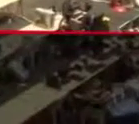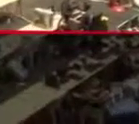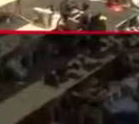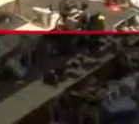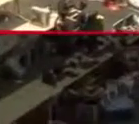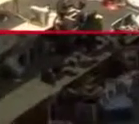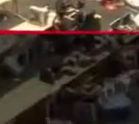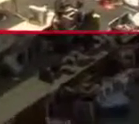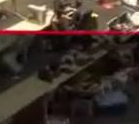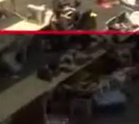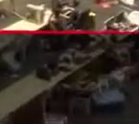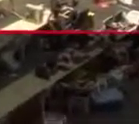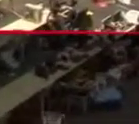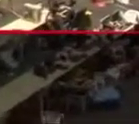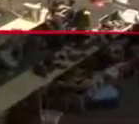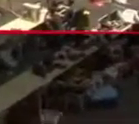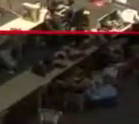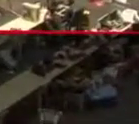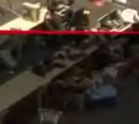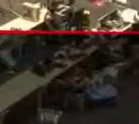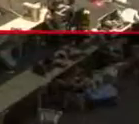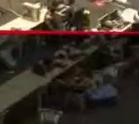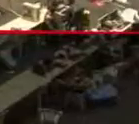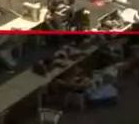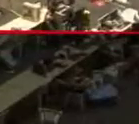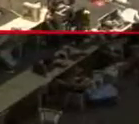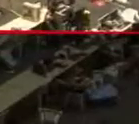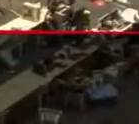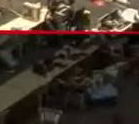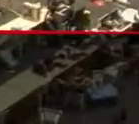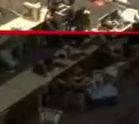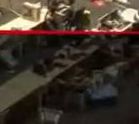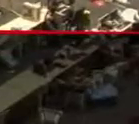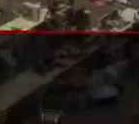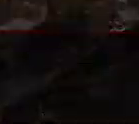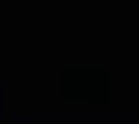positivo que ayudará a todos los que se acerquen al Euskal Encounter a reponer fuerzas.